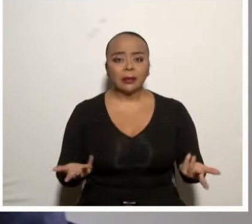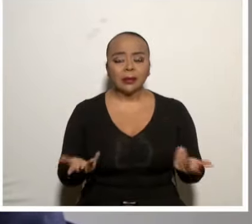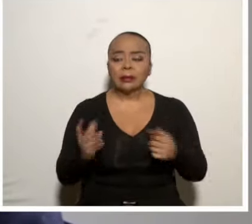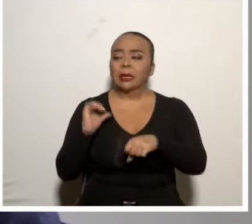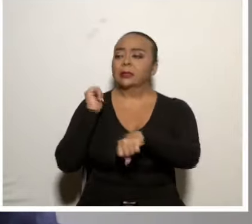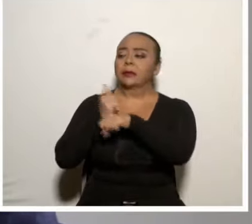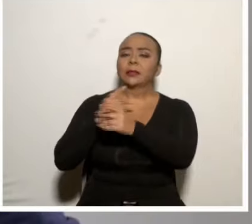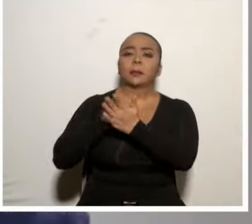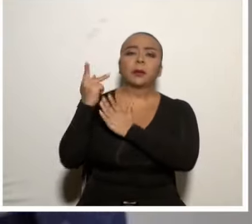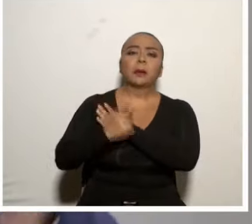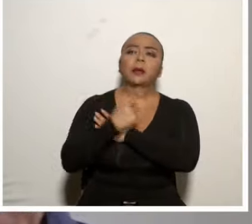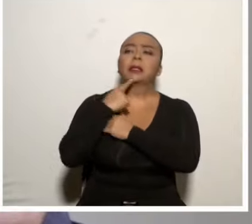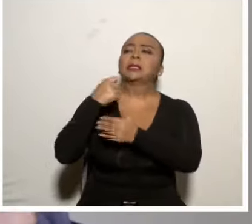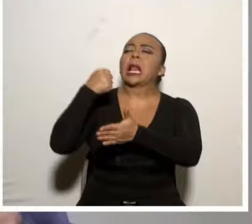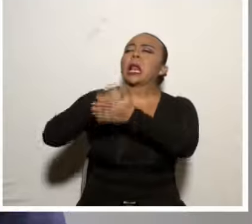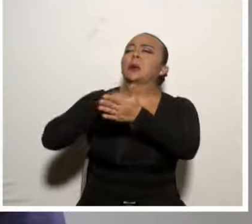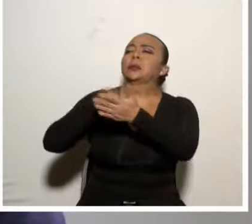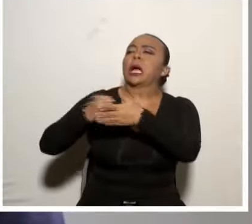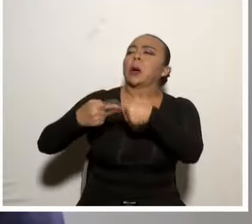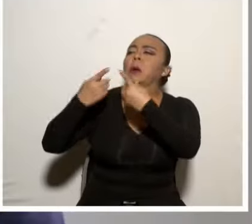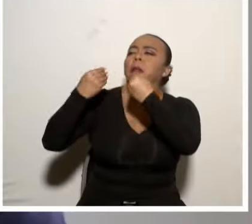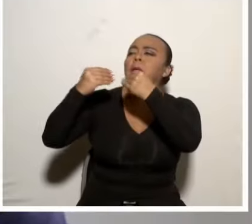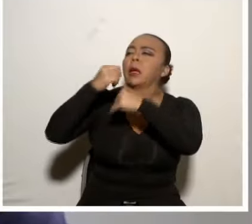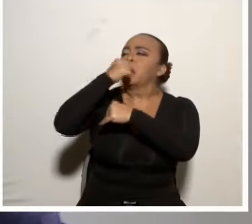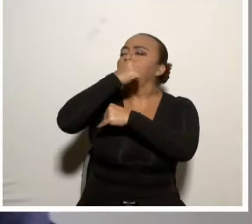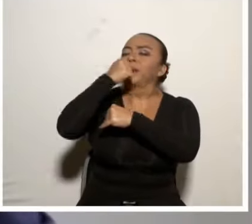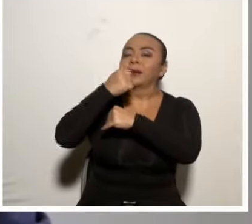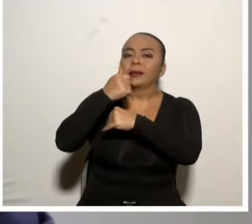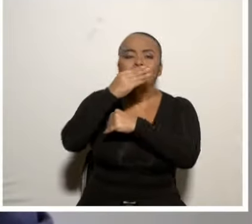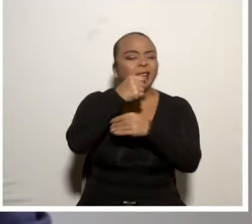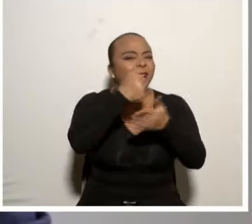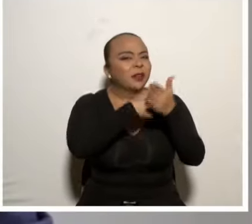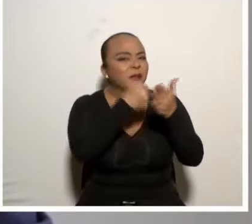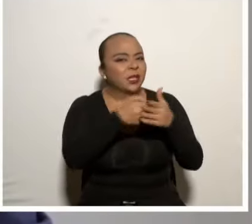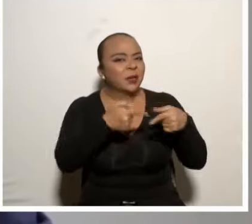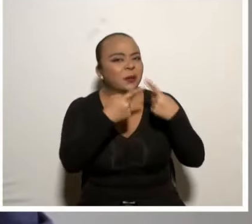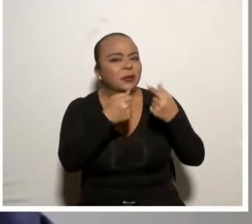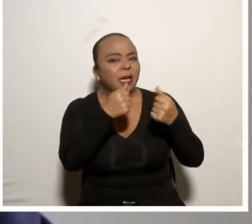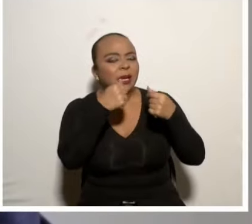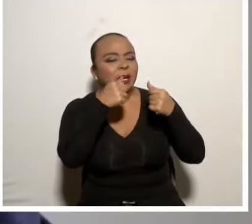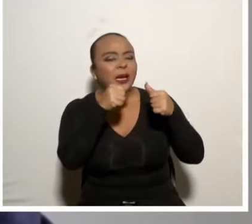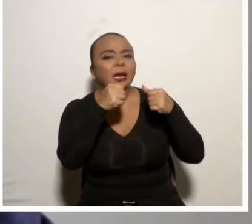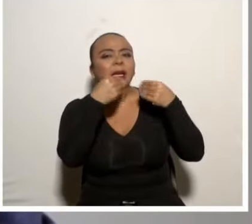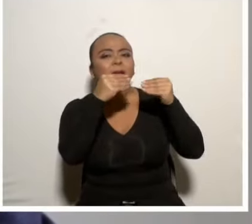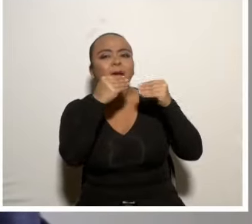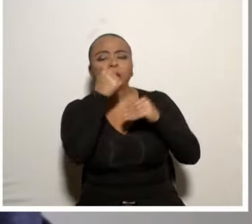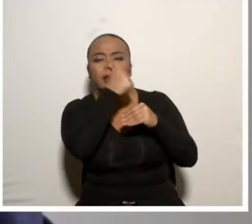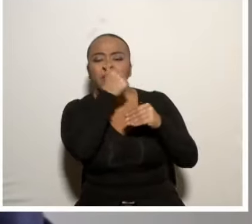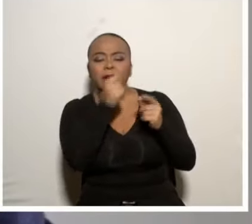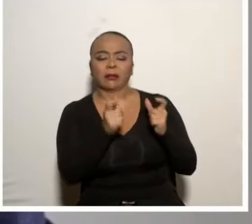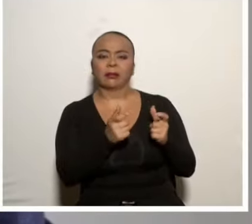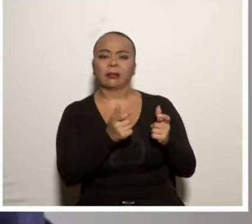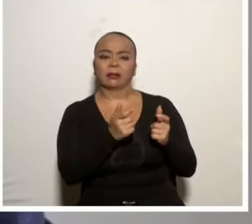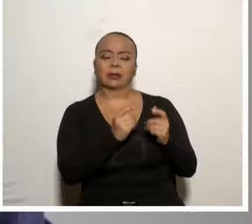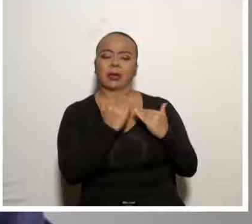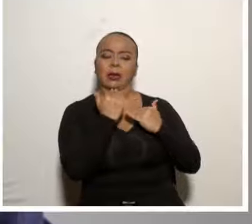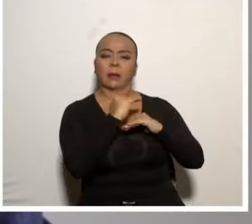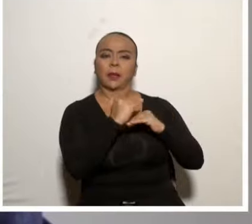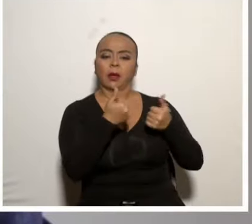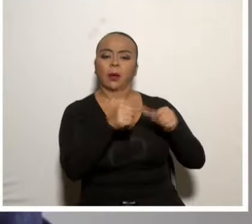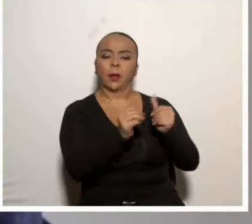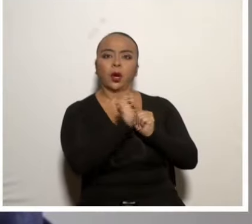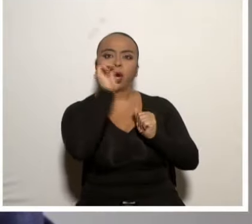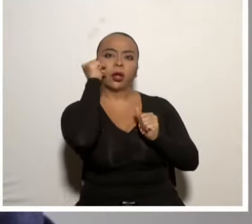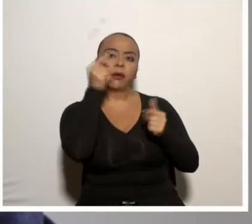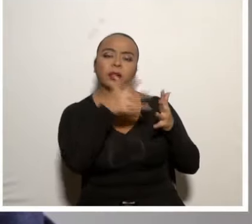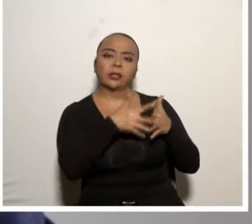establecen programas que dicen lucha contra el narcotráfico. Y la lucha contra el narcotráfico se reduce a un convenio con el gobierno de